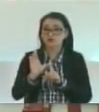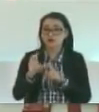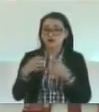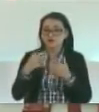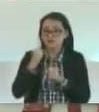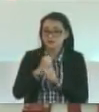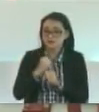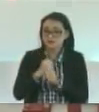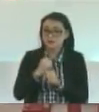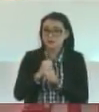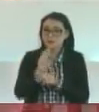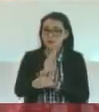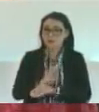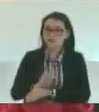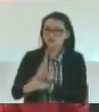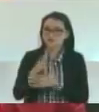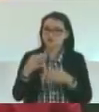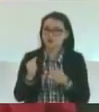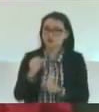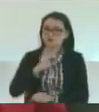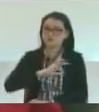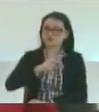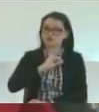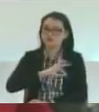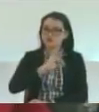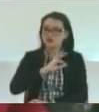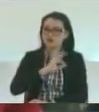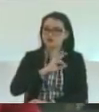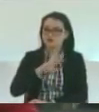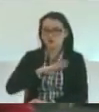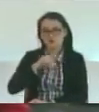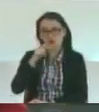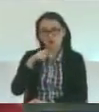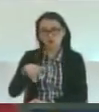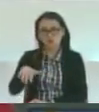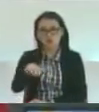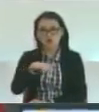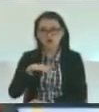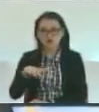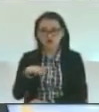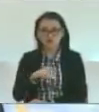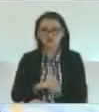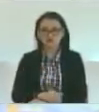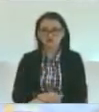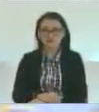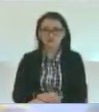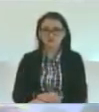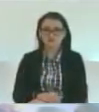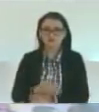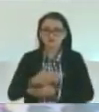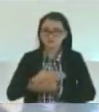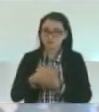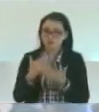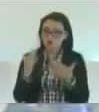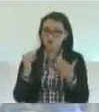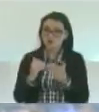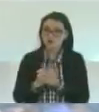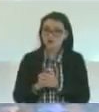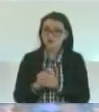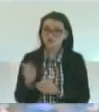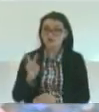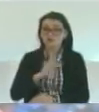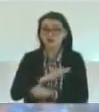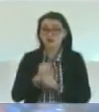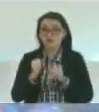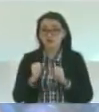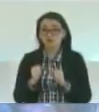empleo, protección y seguridad social de nuestro pueblo, y para abrirle el horizonte a una Venezuela